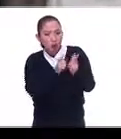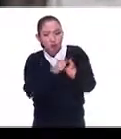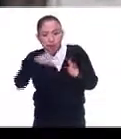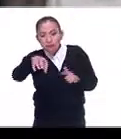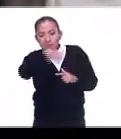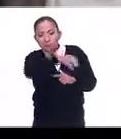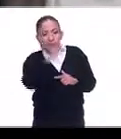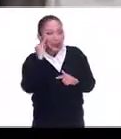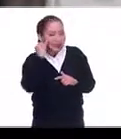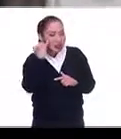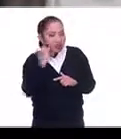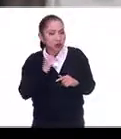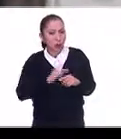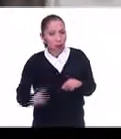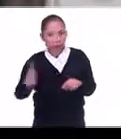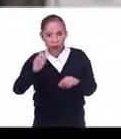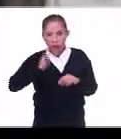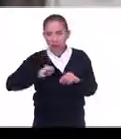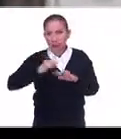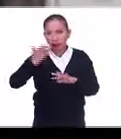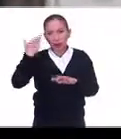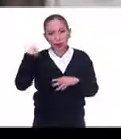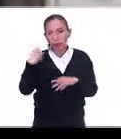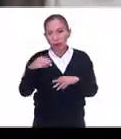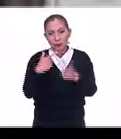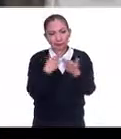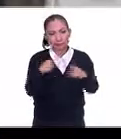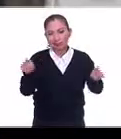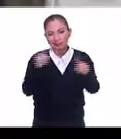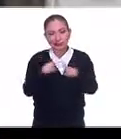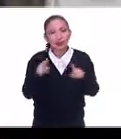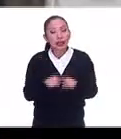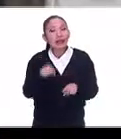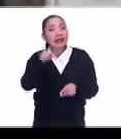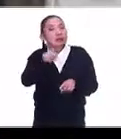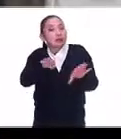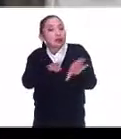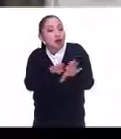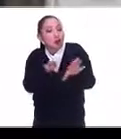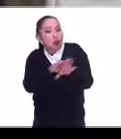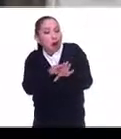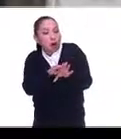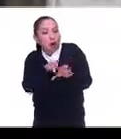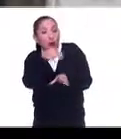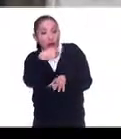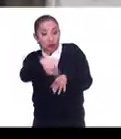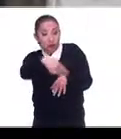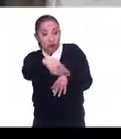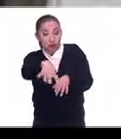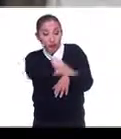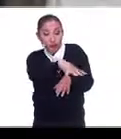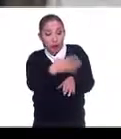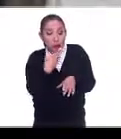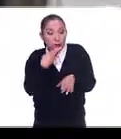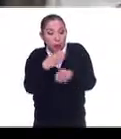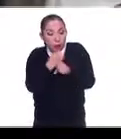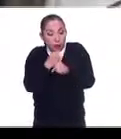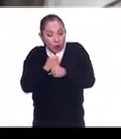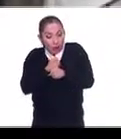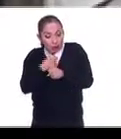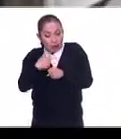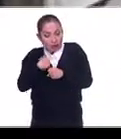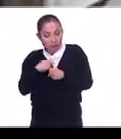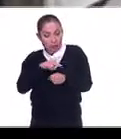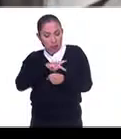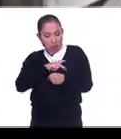indígenas, pueblos originarios, como los llamemos, es cómo se apropian y le dan un